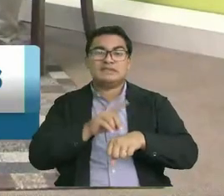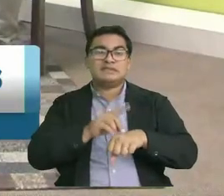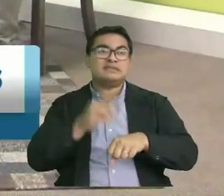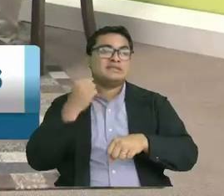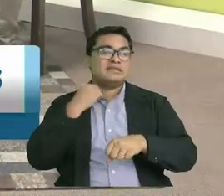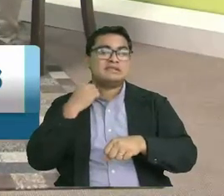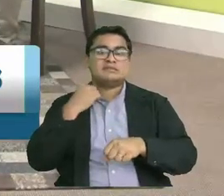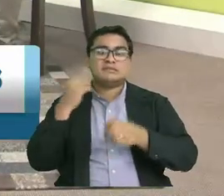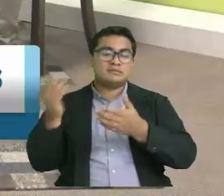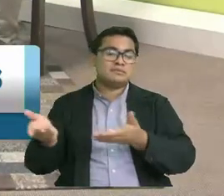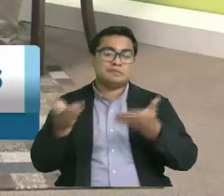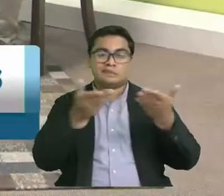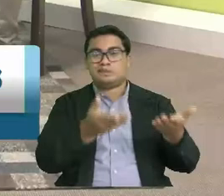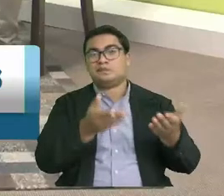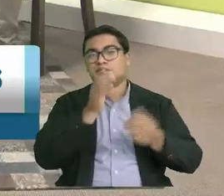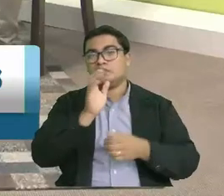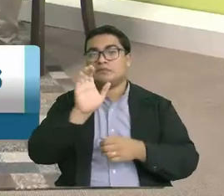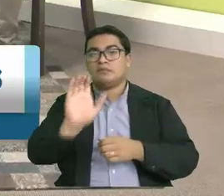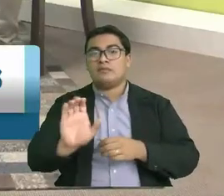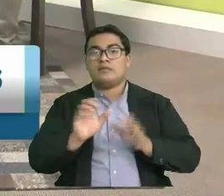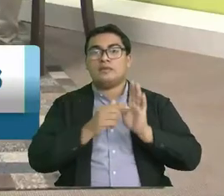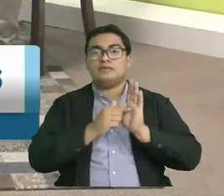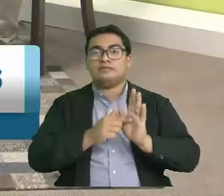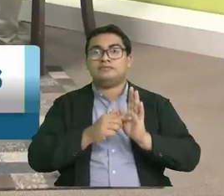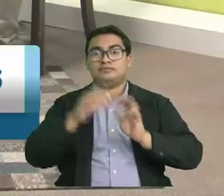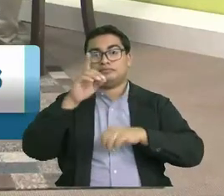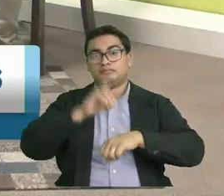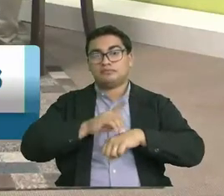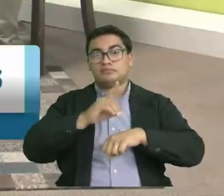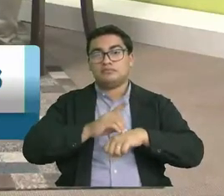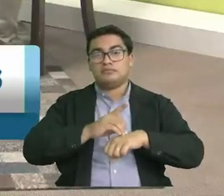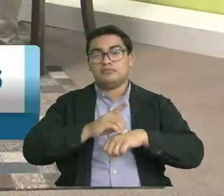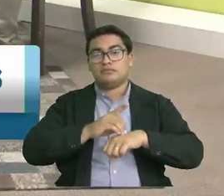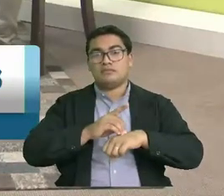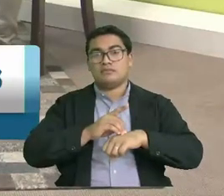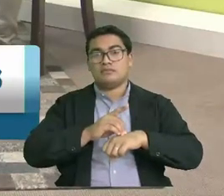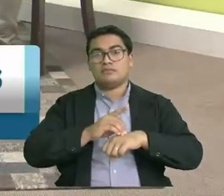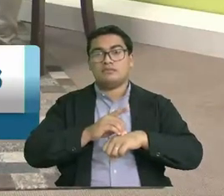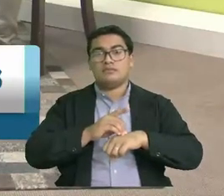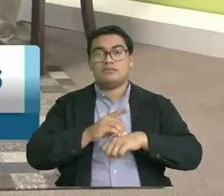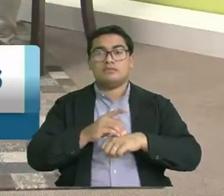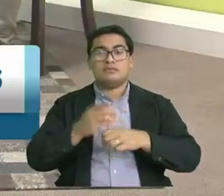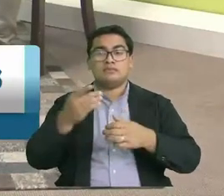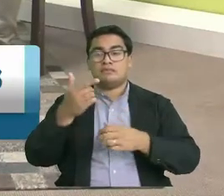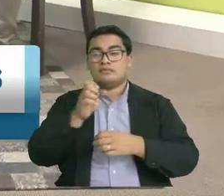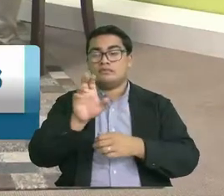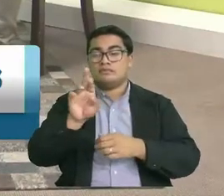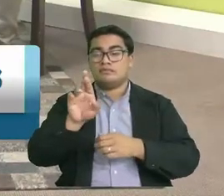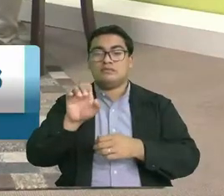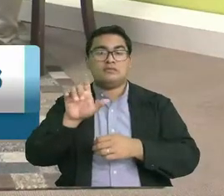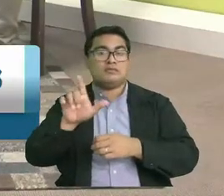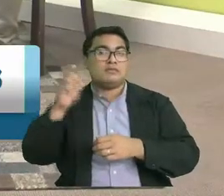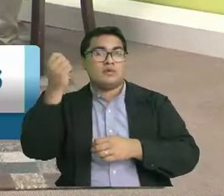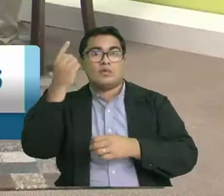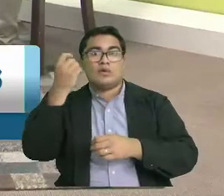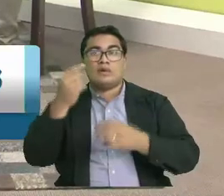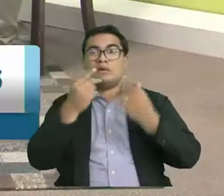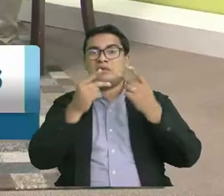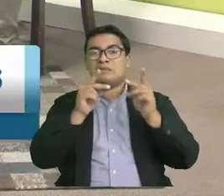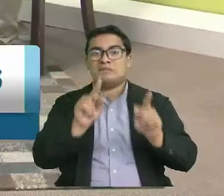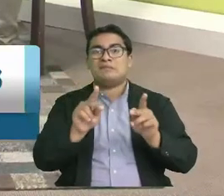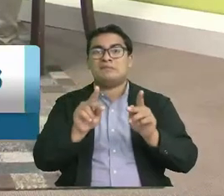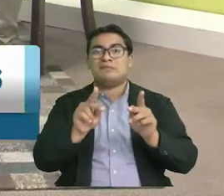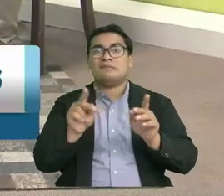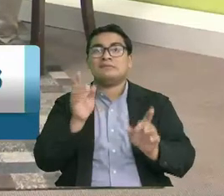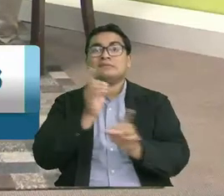remiten a los pacientes, porque el médico general, pues, generalmente no maneja esta patología, pero